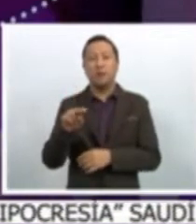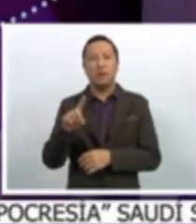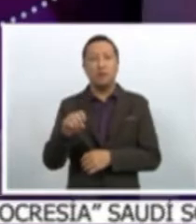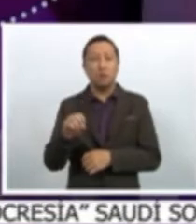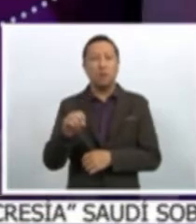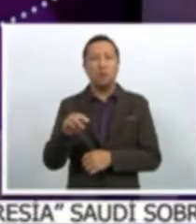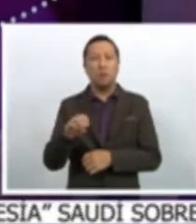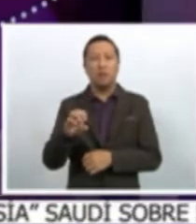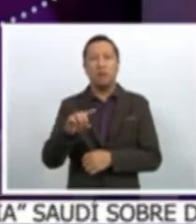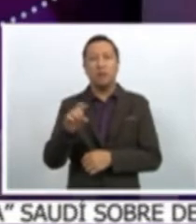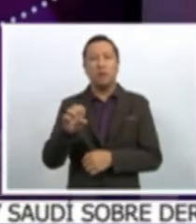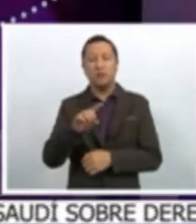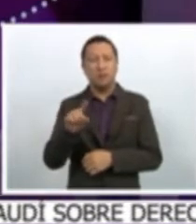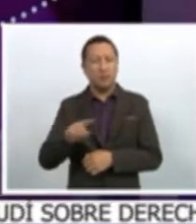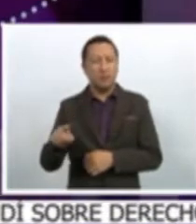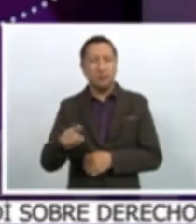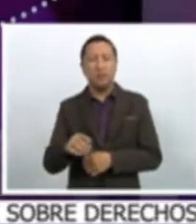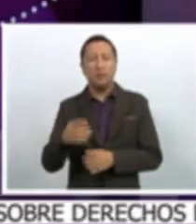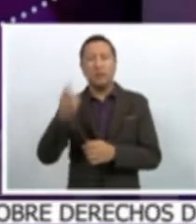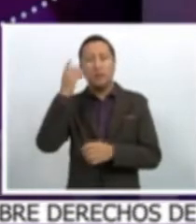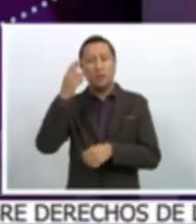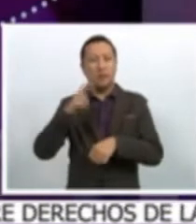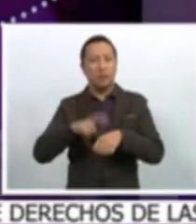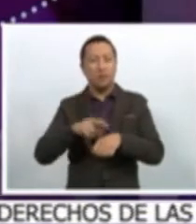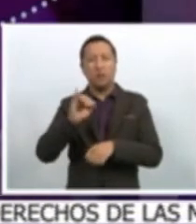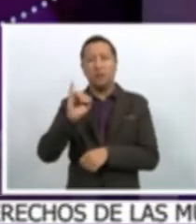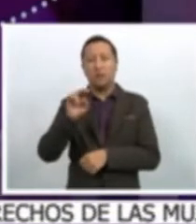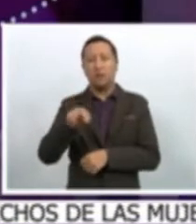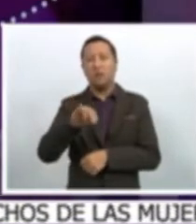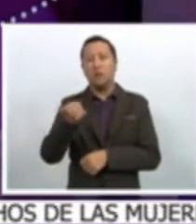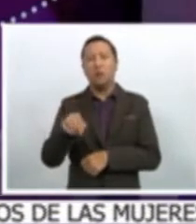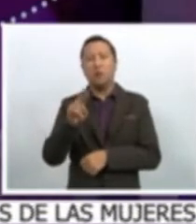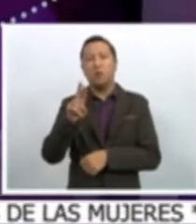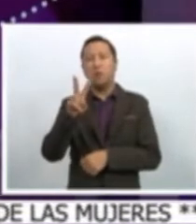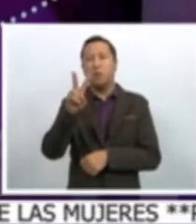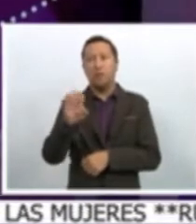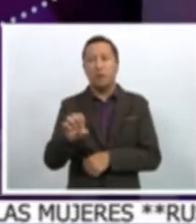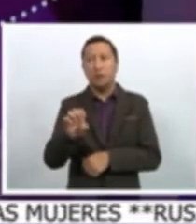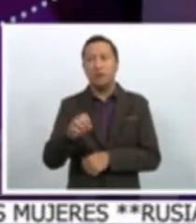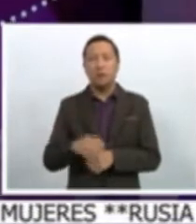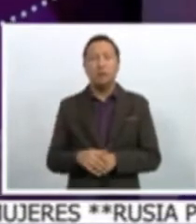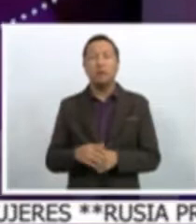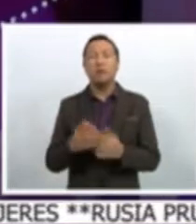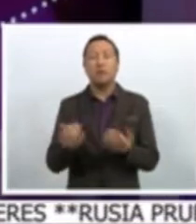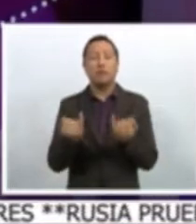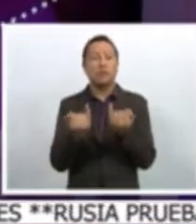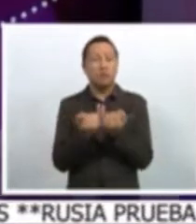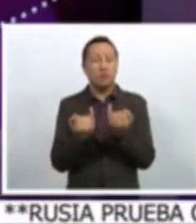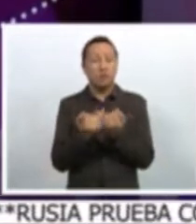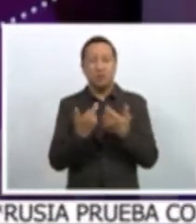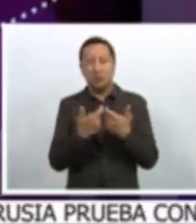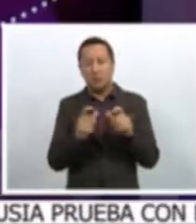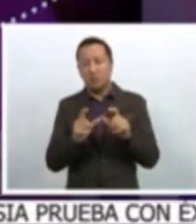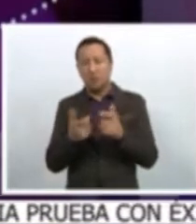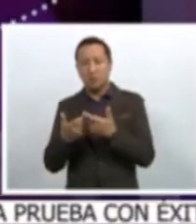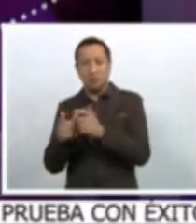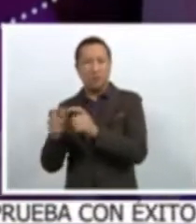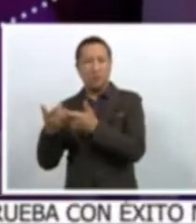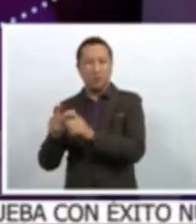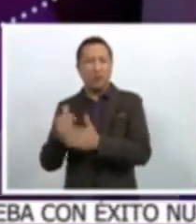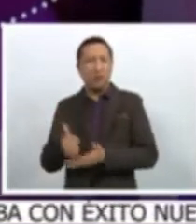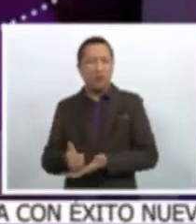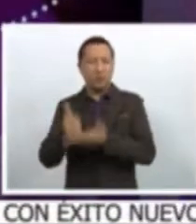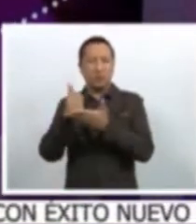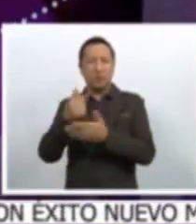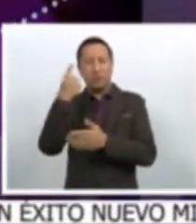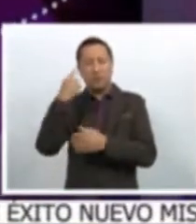Instituto Quintanarroense de la Juventud. Viene a hablarnos de un interesante programa, por supuesto, también de las brigadas que están realizando anti-COVID.